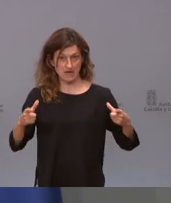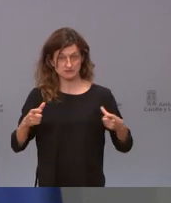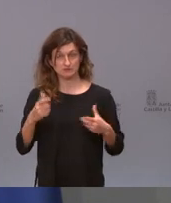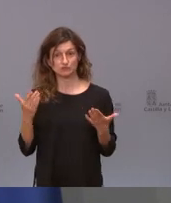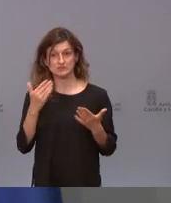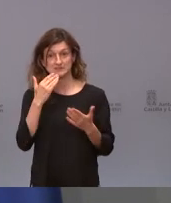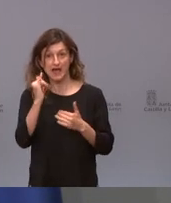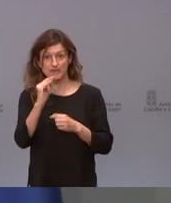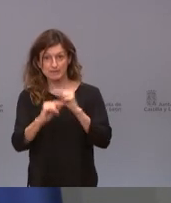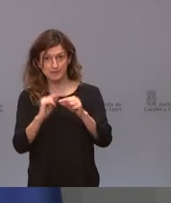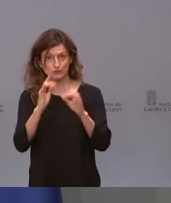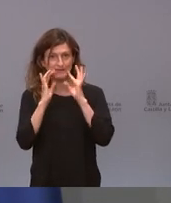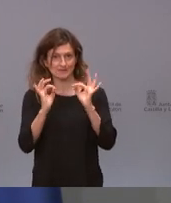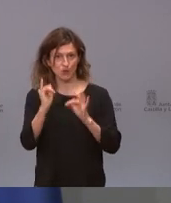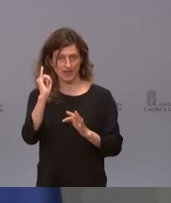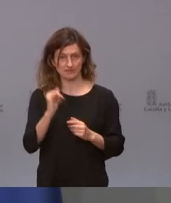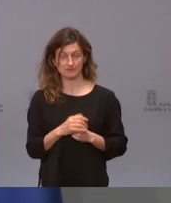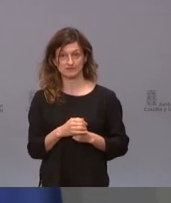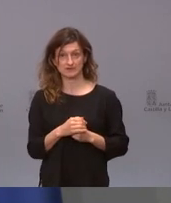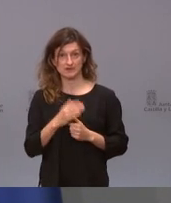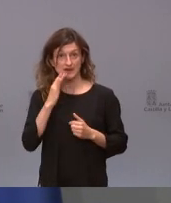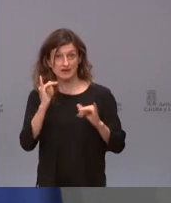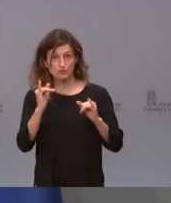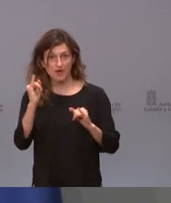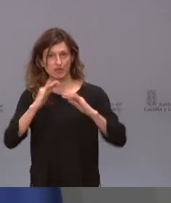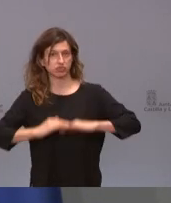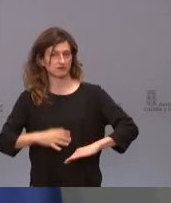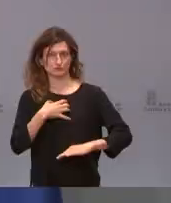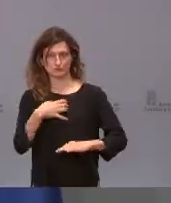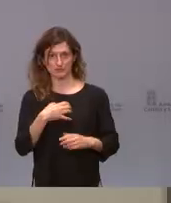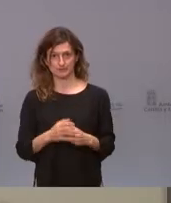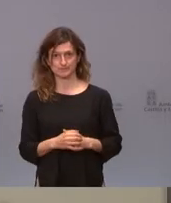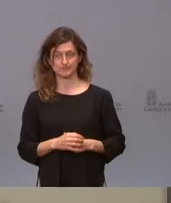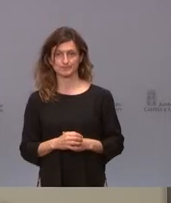existe riesgo y mientras exista riesgo no nos podemos relajar